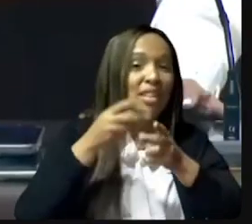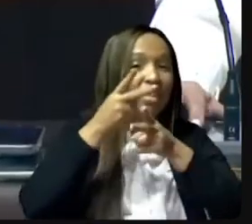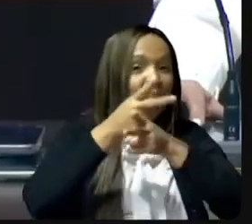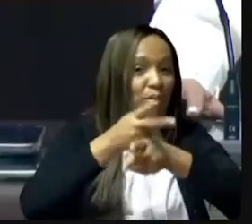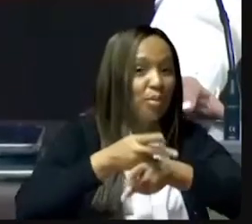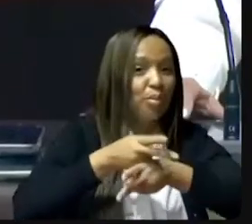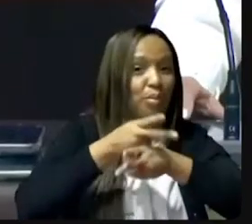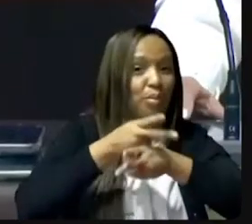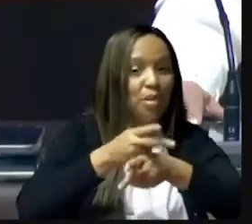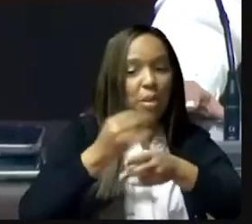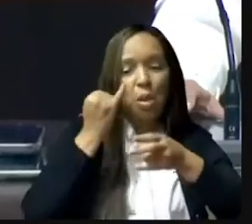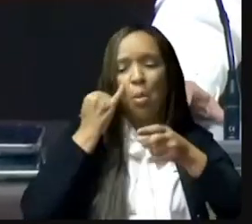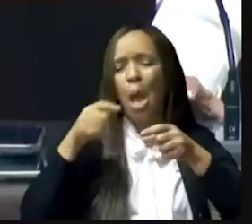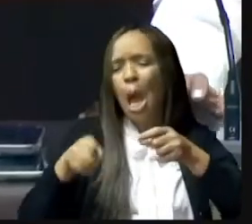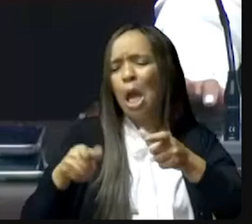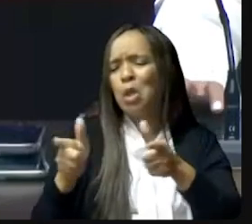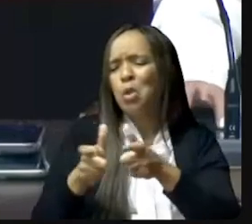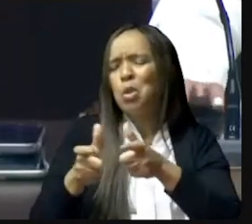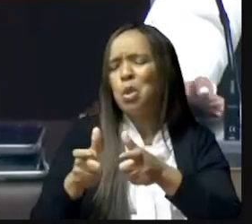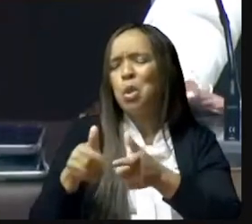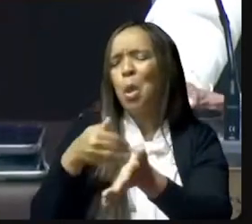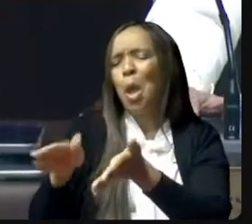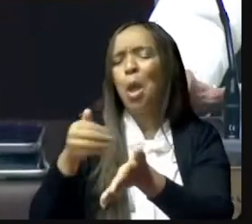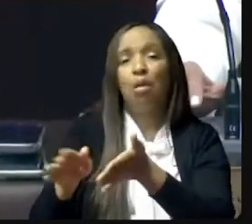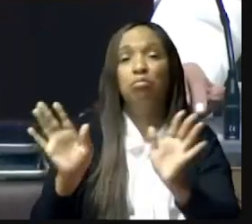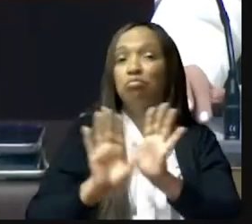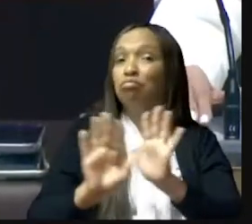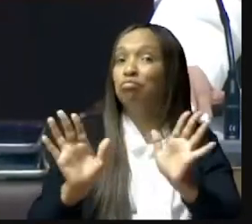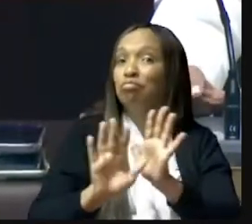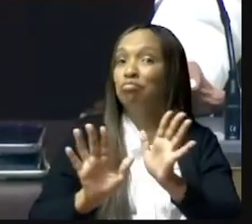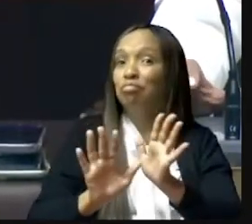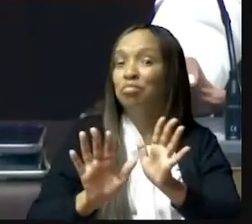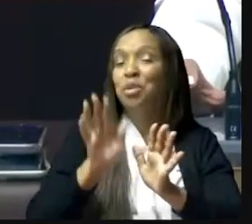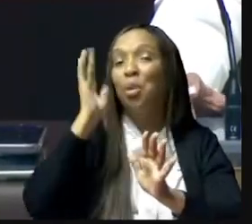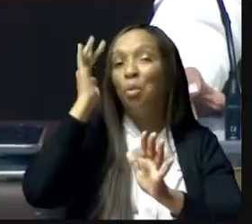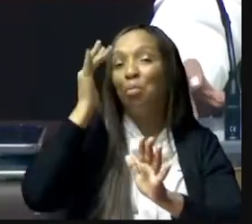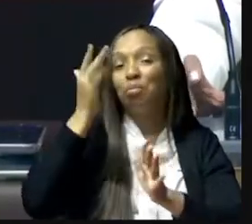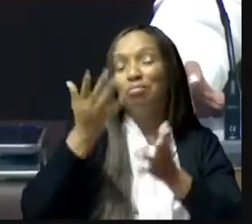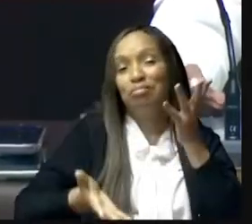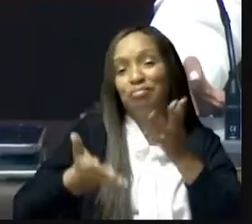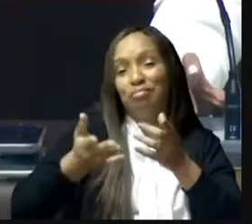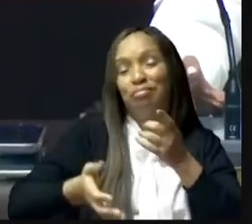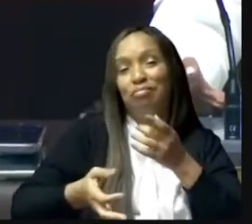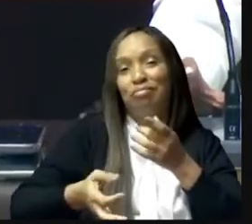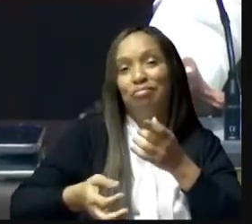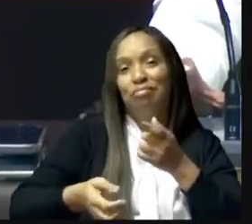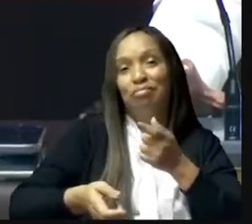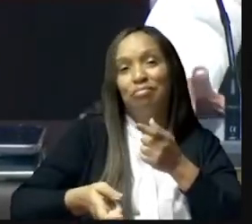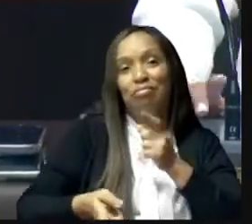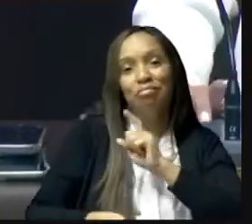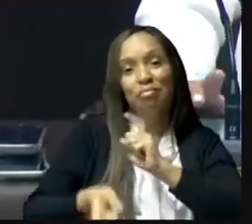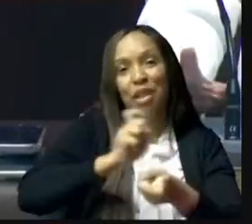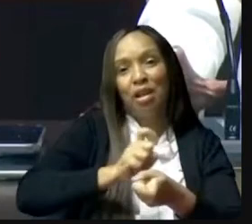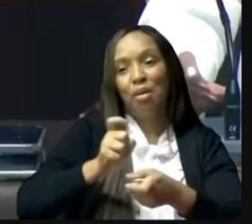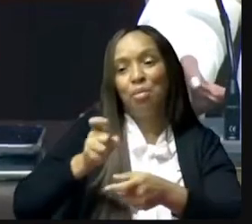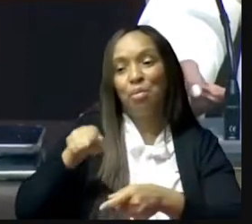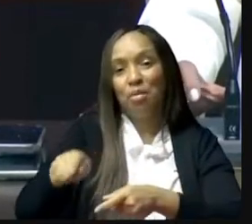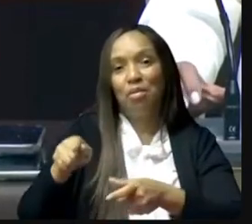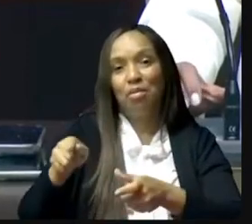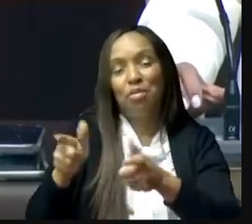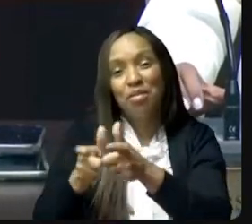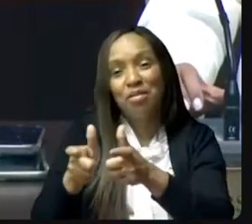camino entonces dependiendo del tamaño los bloques hacen la